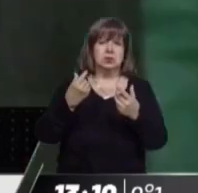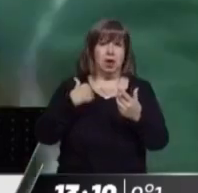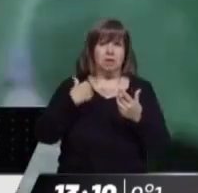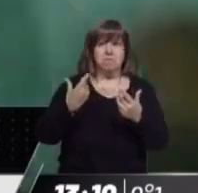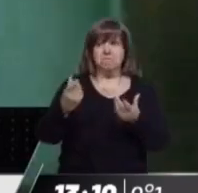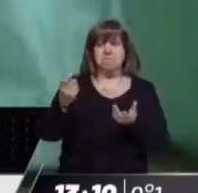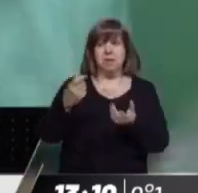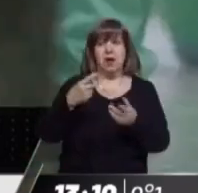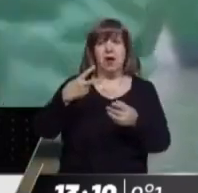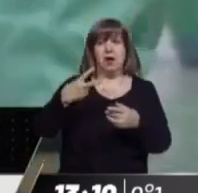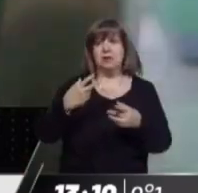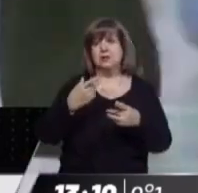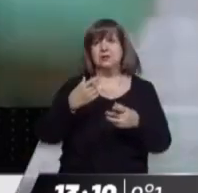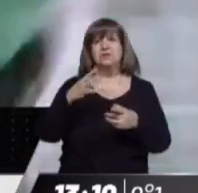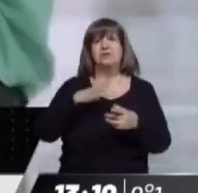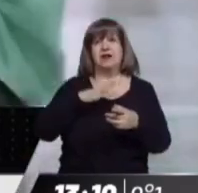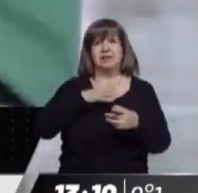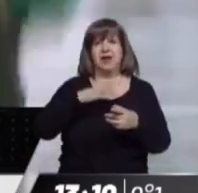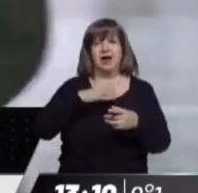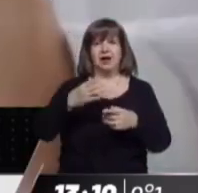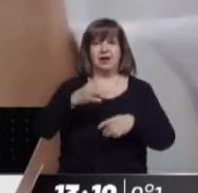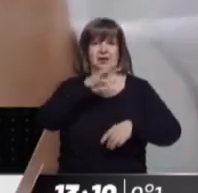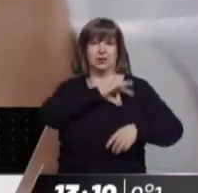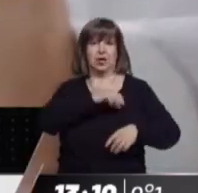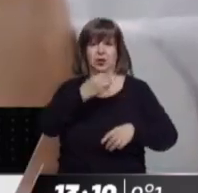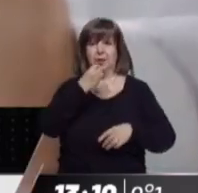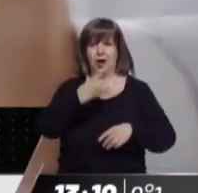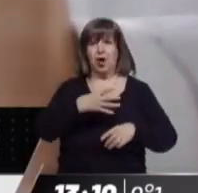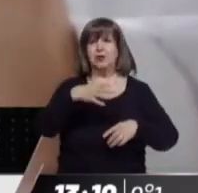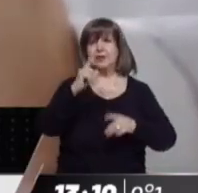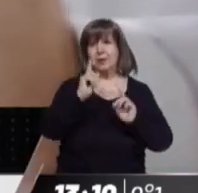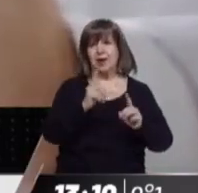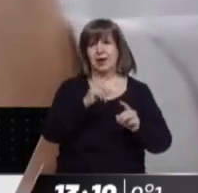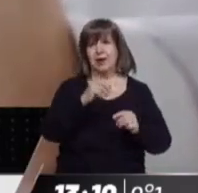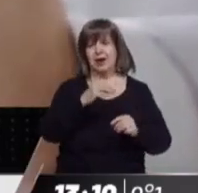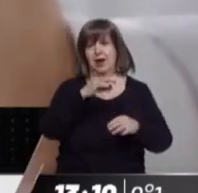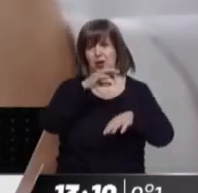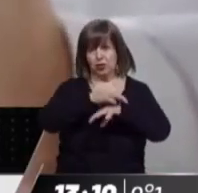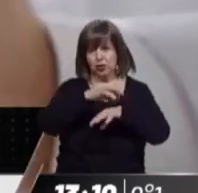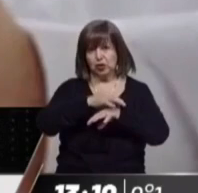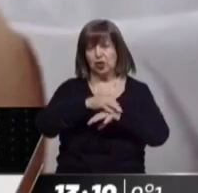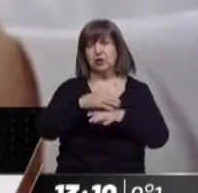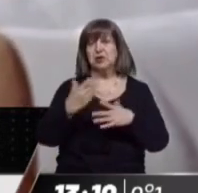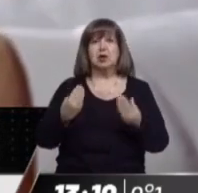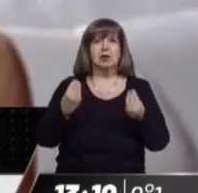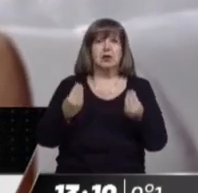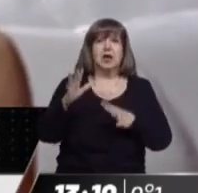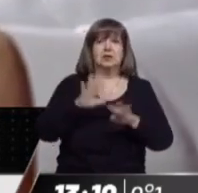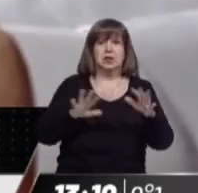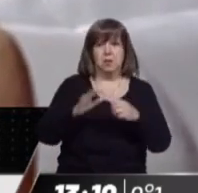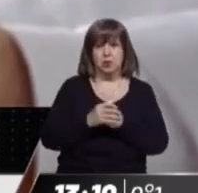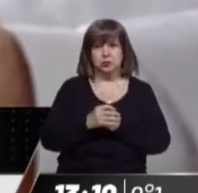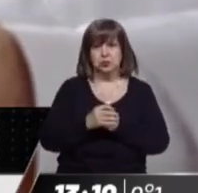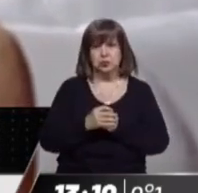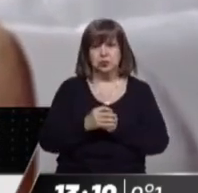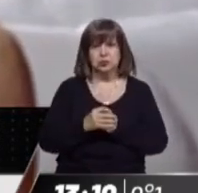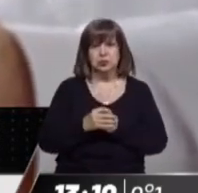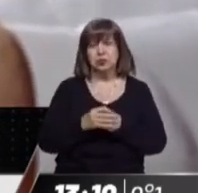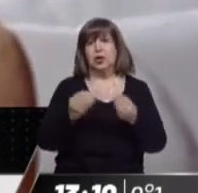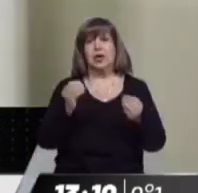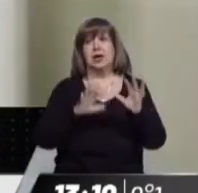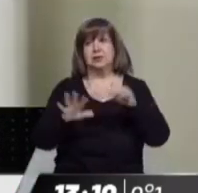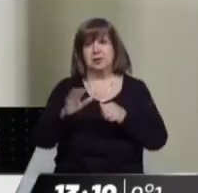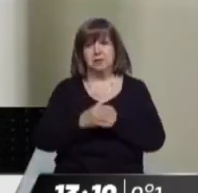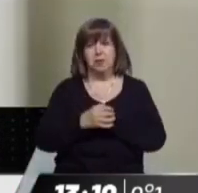están siendo actualizados Entonces está en riesgo el futuro de la práctica lo cual es bastante complicado en realidad lo que